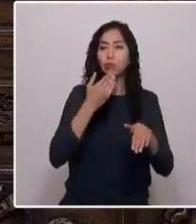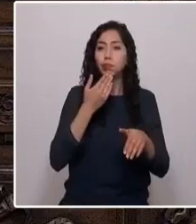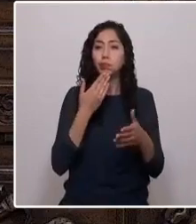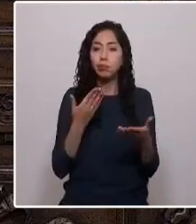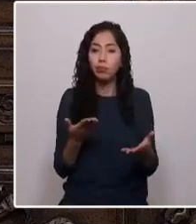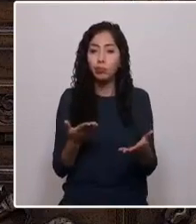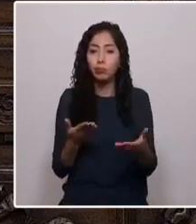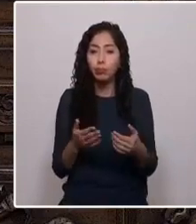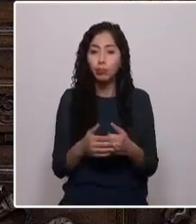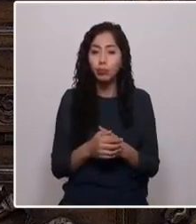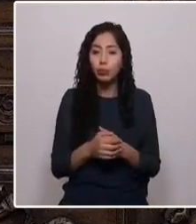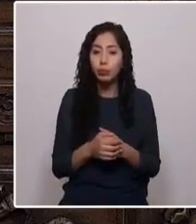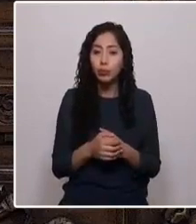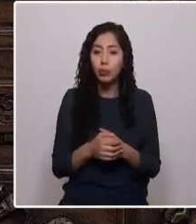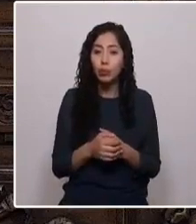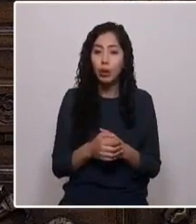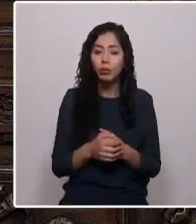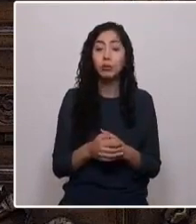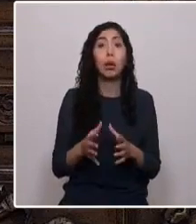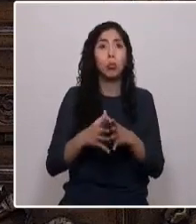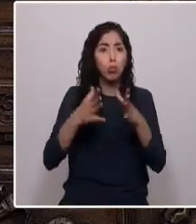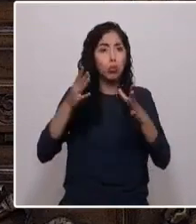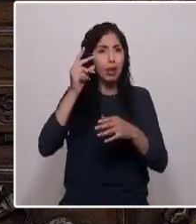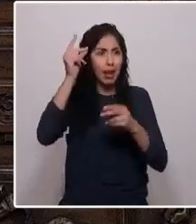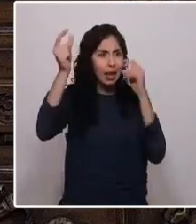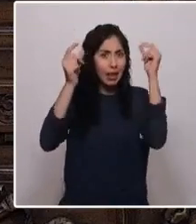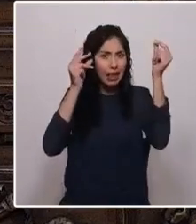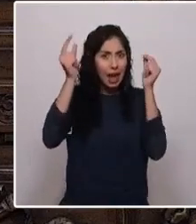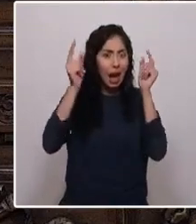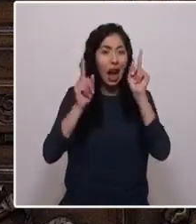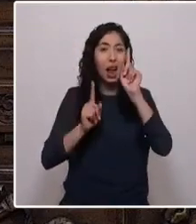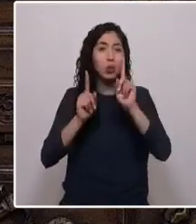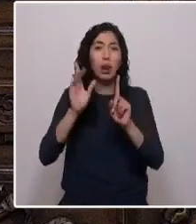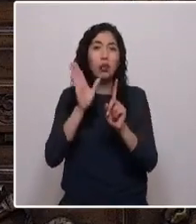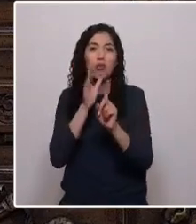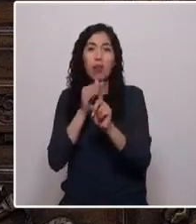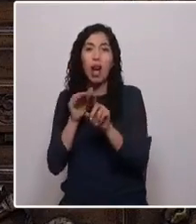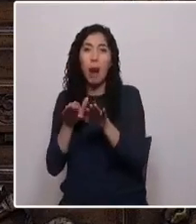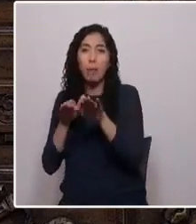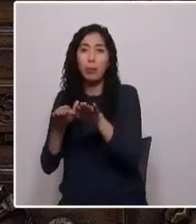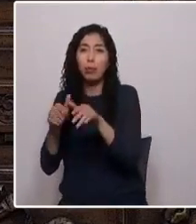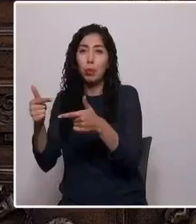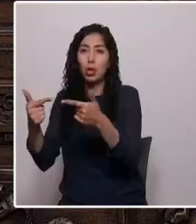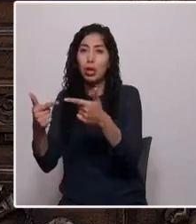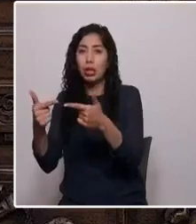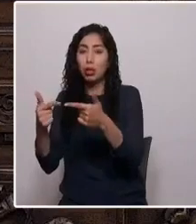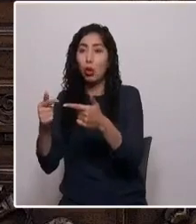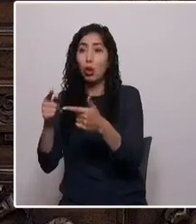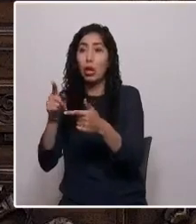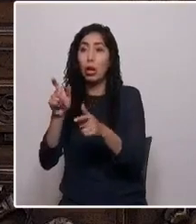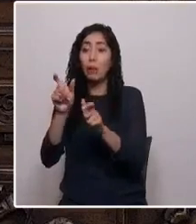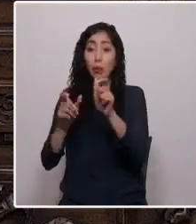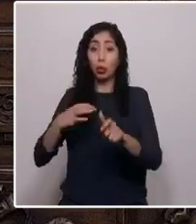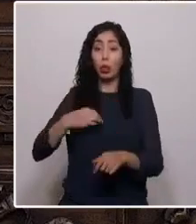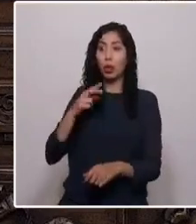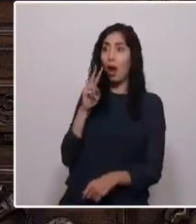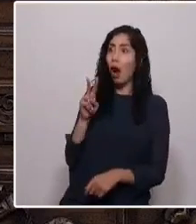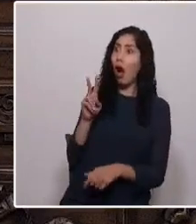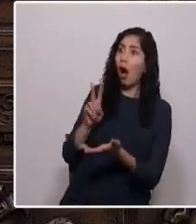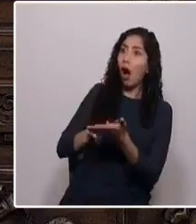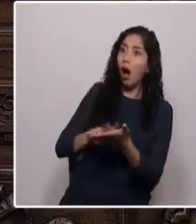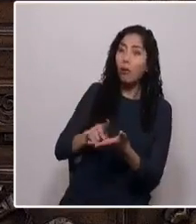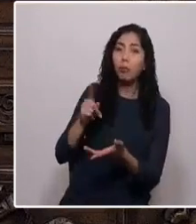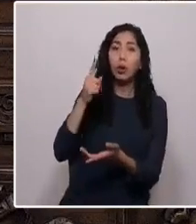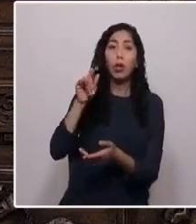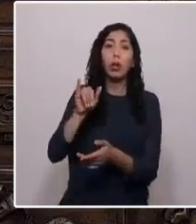político también, de que grandes ideas pueden no tener piso político y crear falsas expectativas en la ciudadanía y que queden solo como